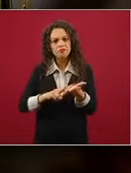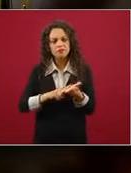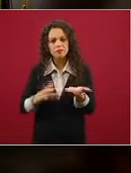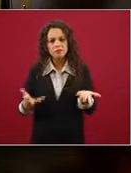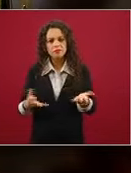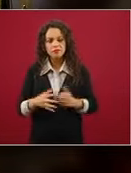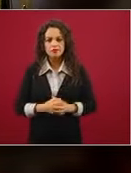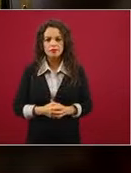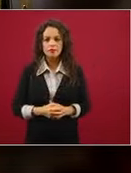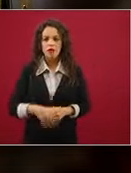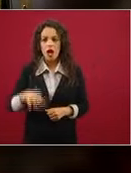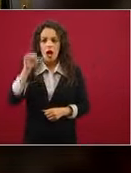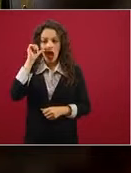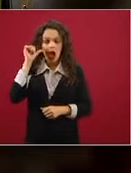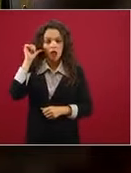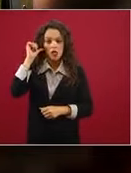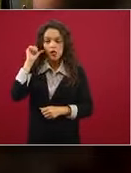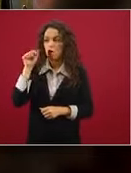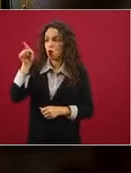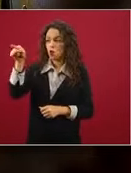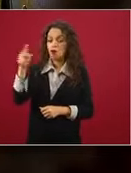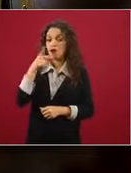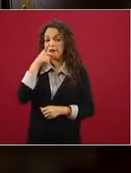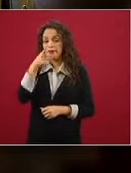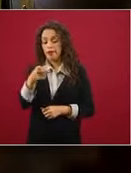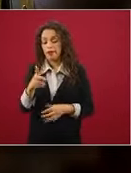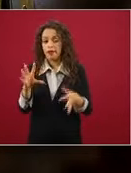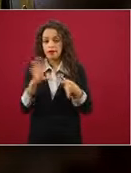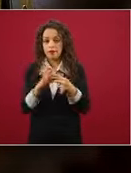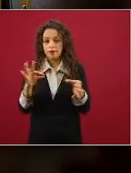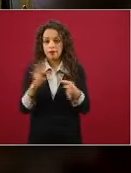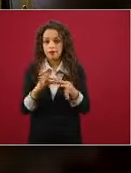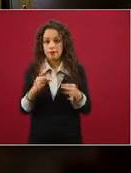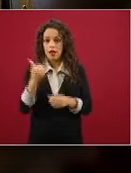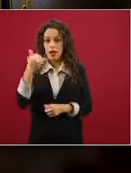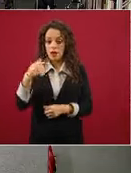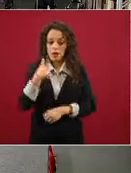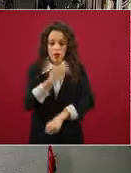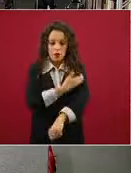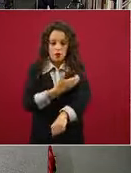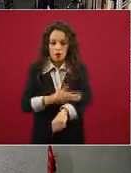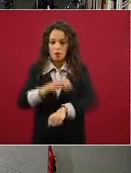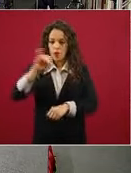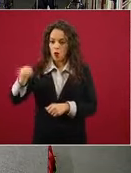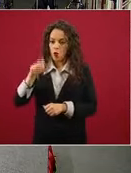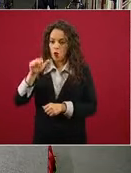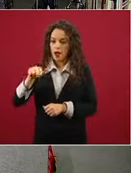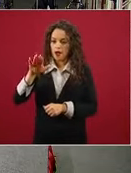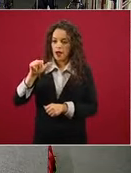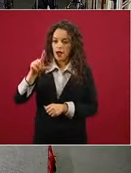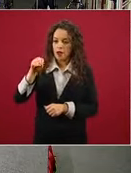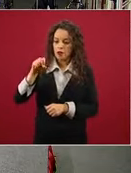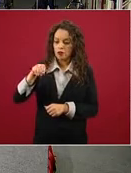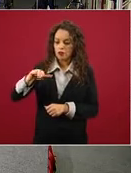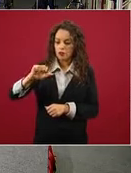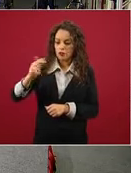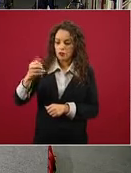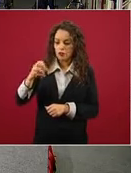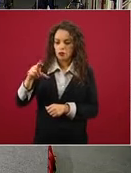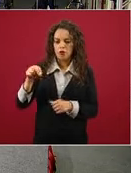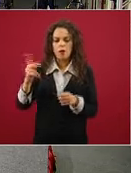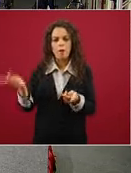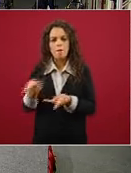Ayer usted comentaba y preguntaba a Juan Carlos Machorro sobre las unidades de transporte